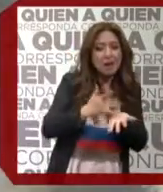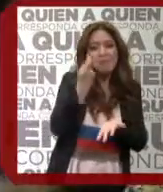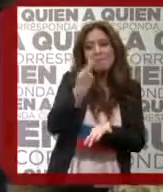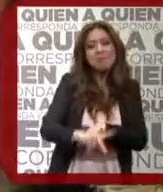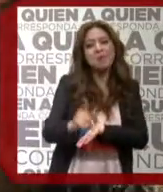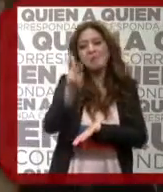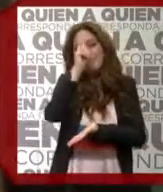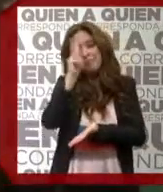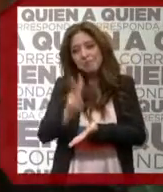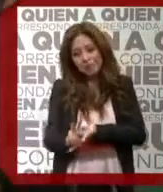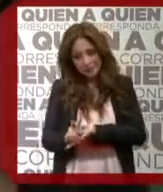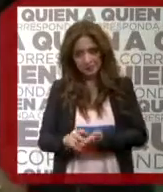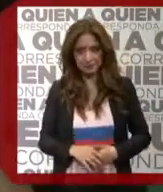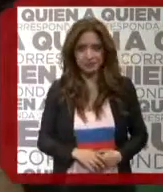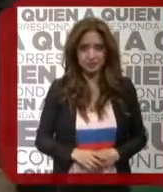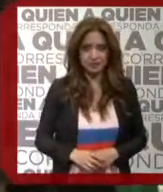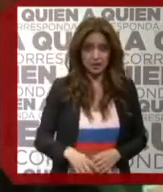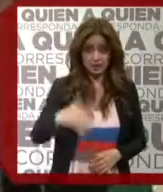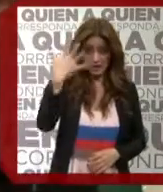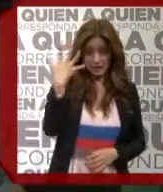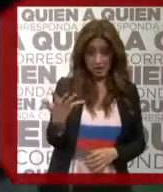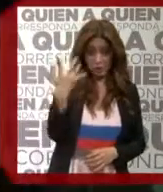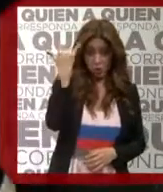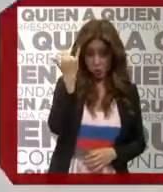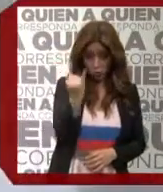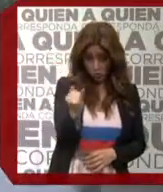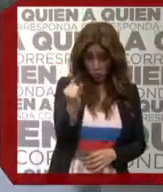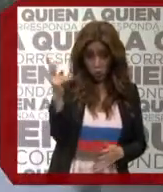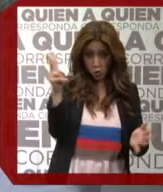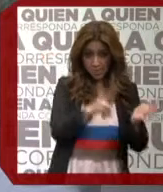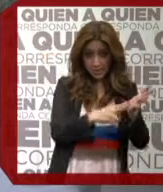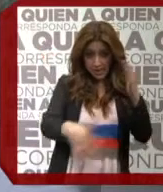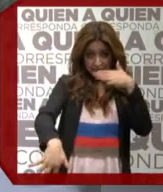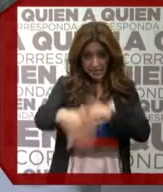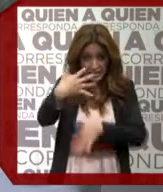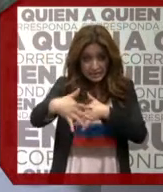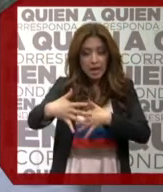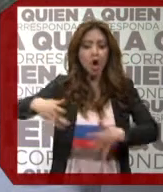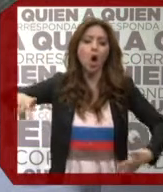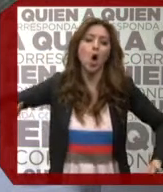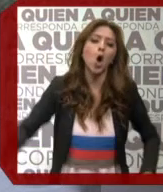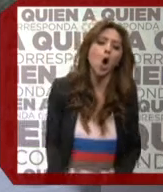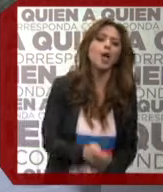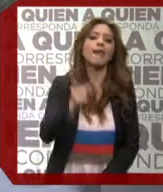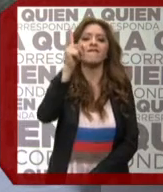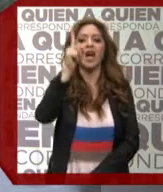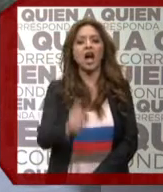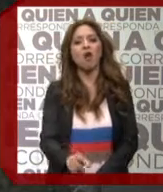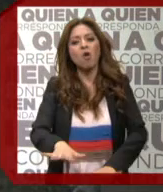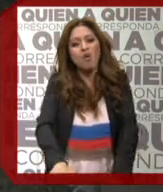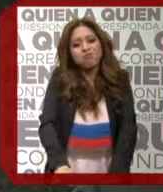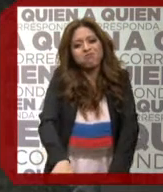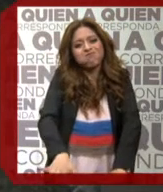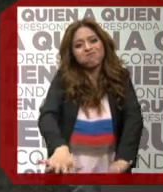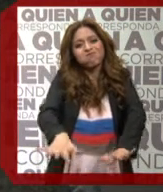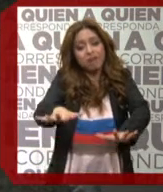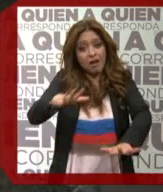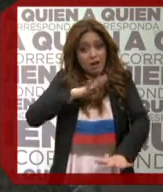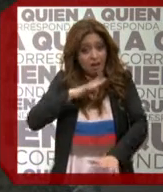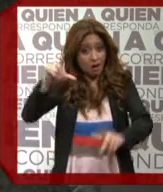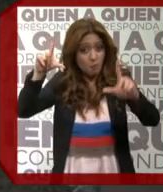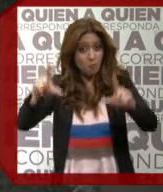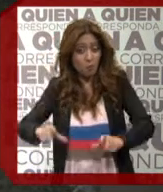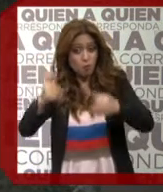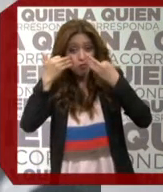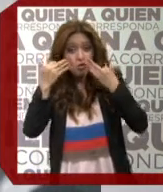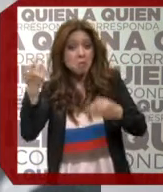empeorado. El 5 de junio del 2015 se vuelve a meter el agua a nuestras casas, en la cual tenemos fotos, y